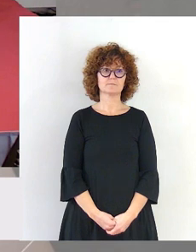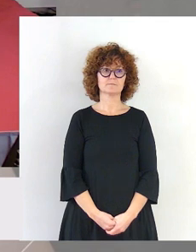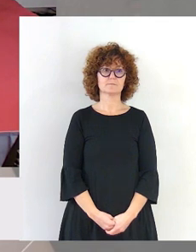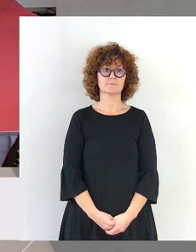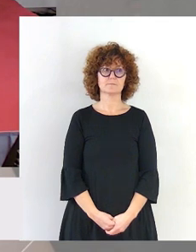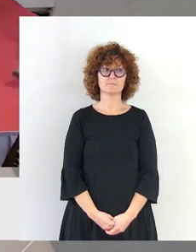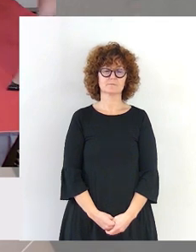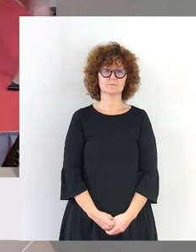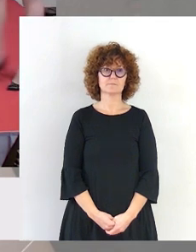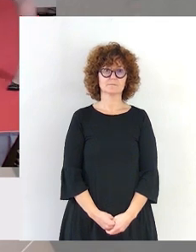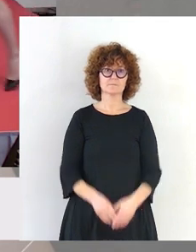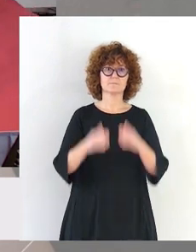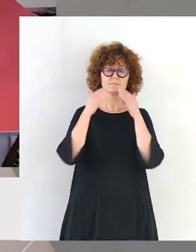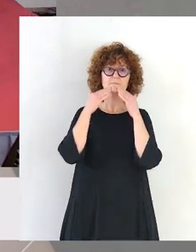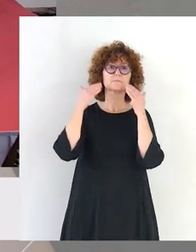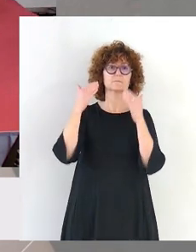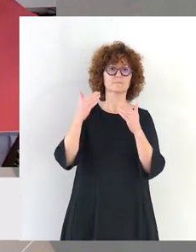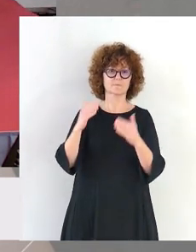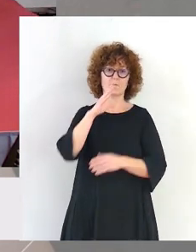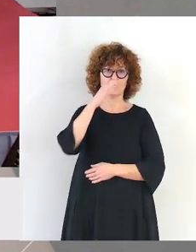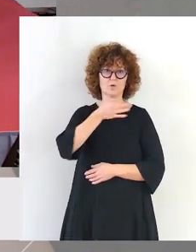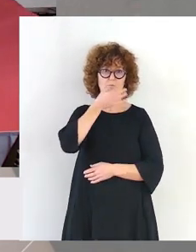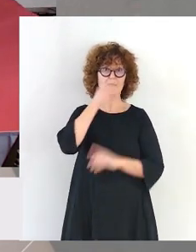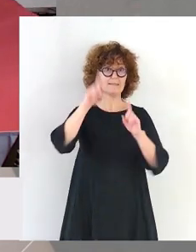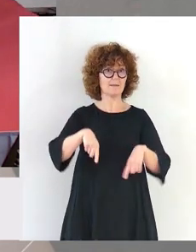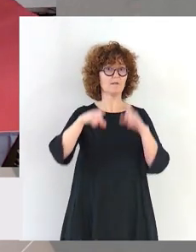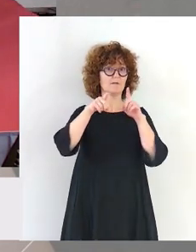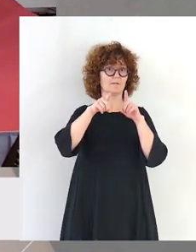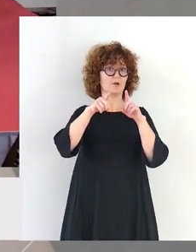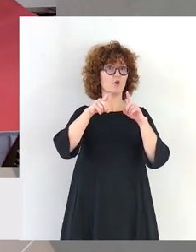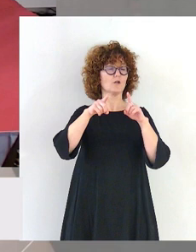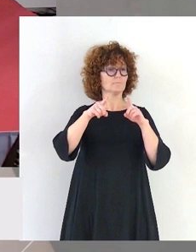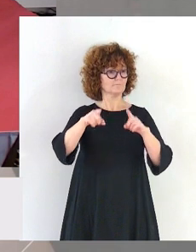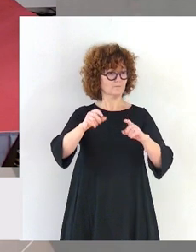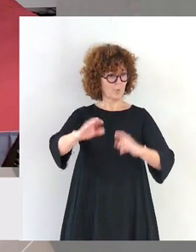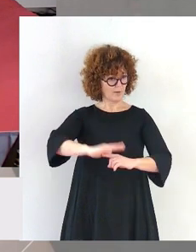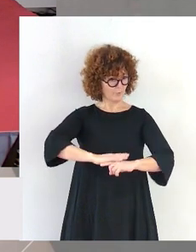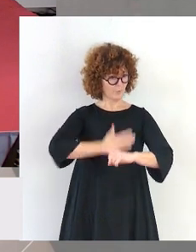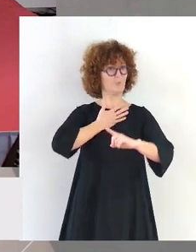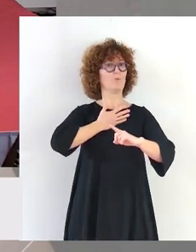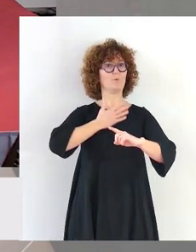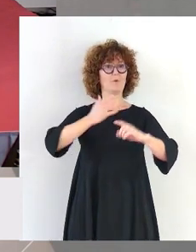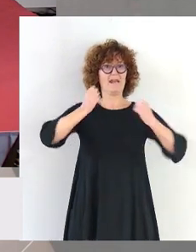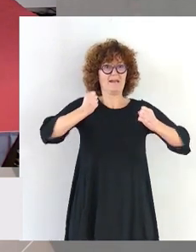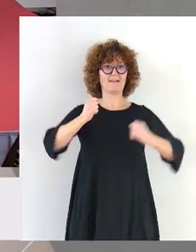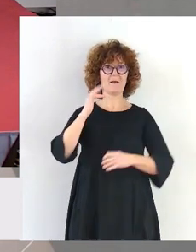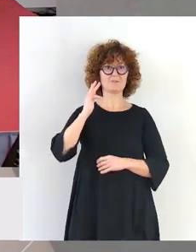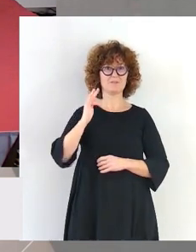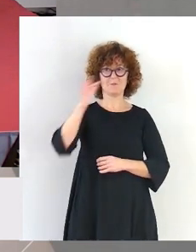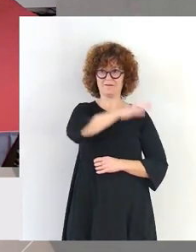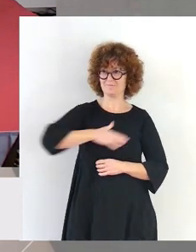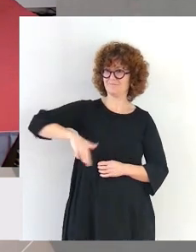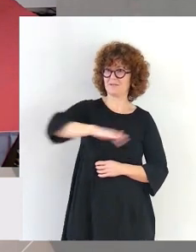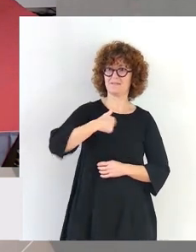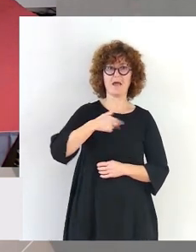gracias muchas gracias terés por tus palabras y por esa energía tan bonita que también se ha impregnado ya en toda la sala Gracias por